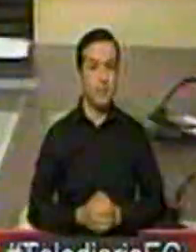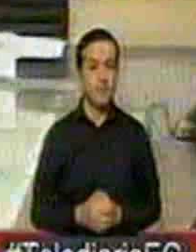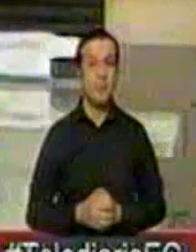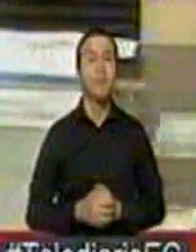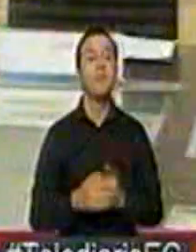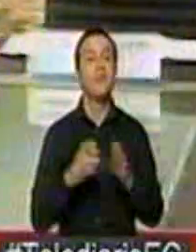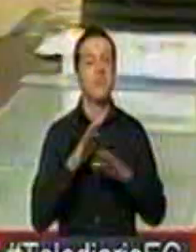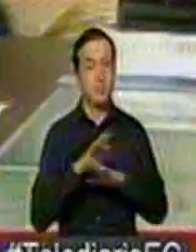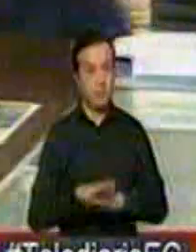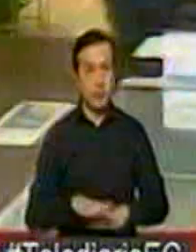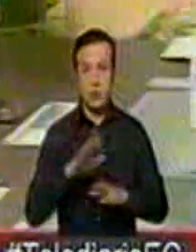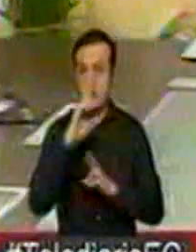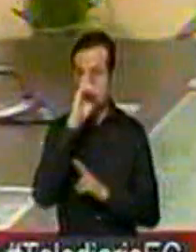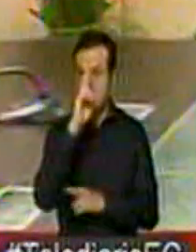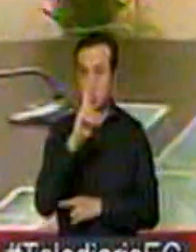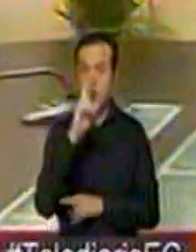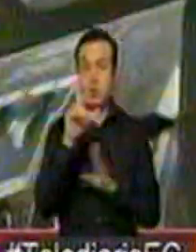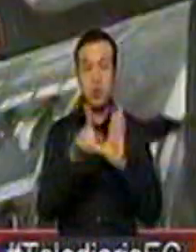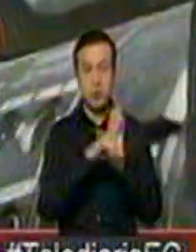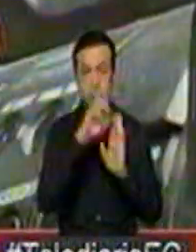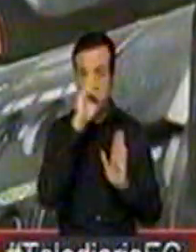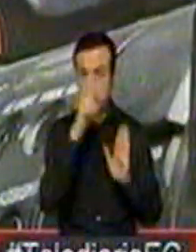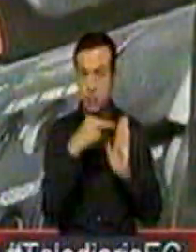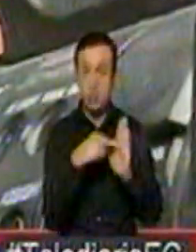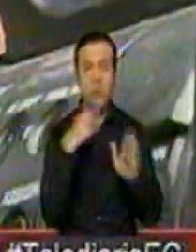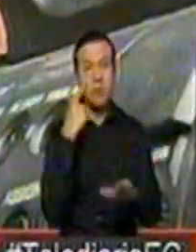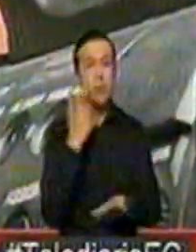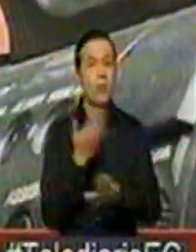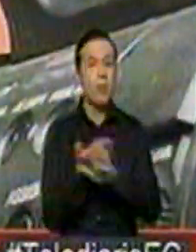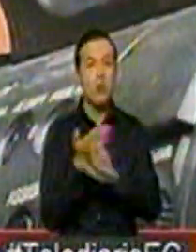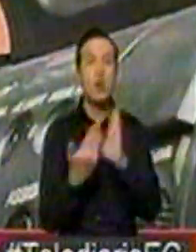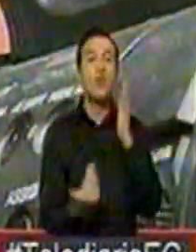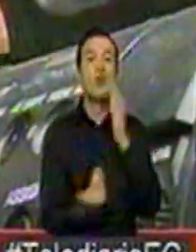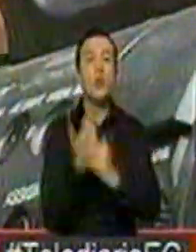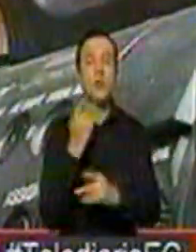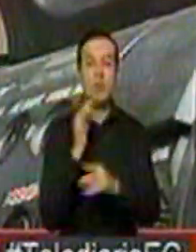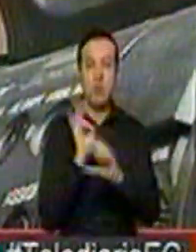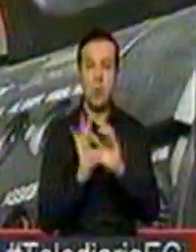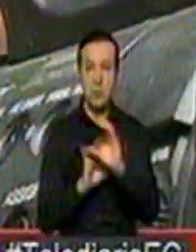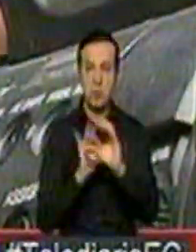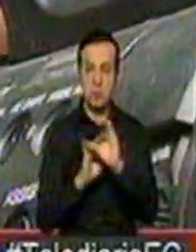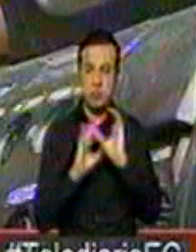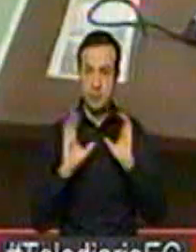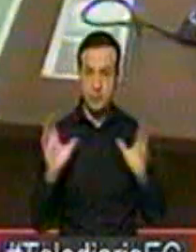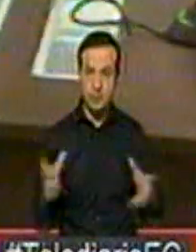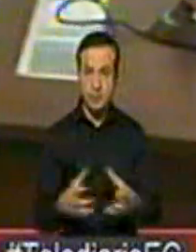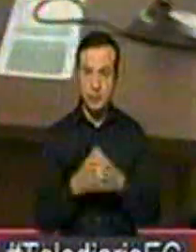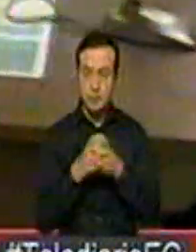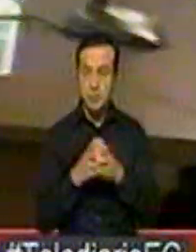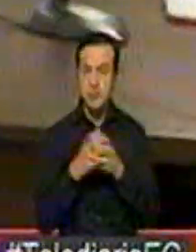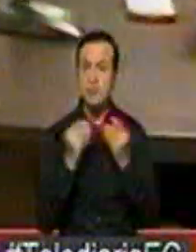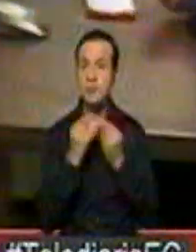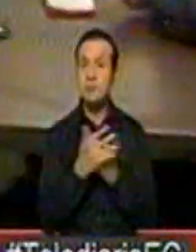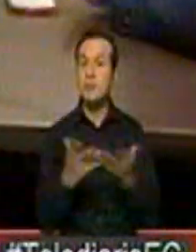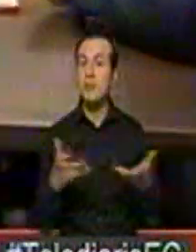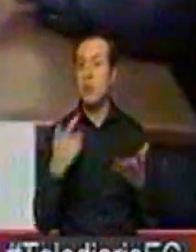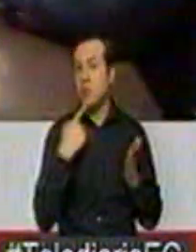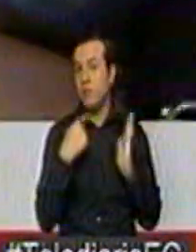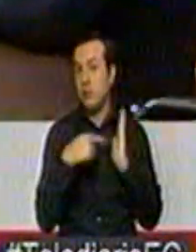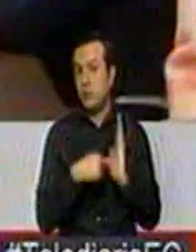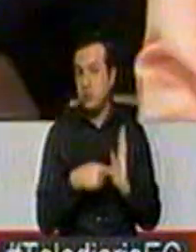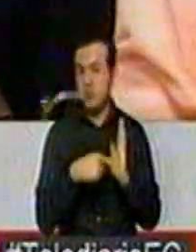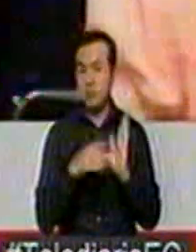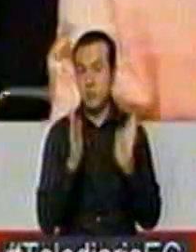Estabilidad, respeto y seguridad jurídica son las propuestas del reconfigurado Consejo de Participación Ciudadana. Sobre este último aspecto, por ejemplo,